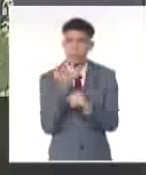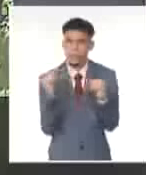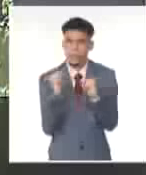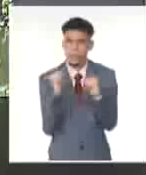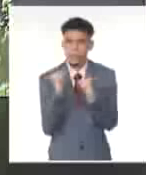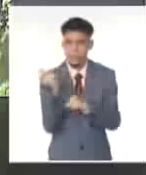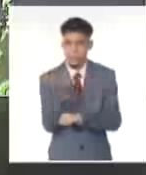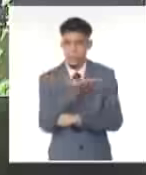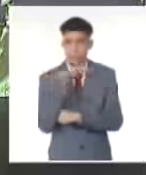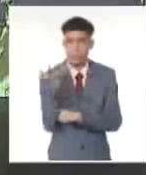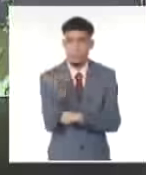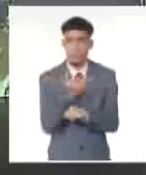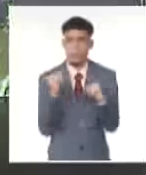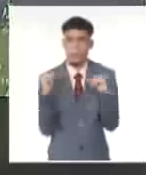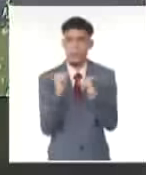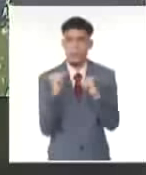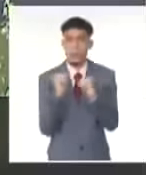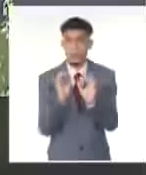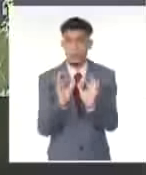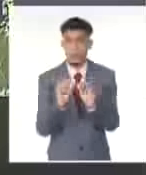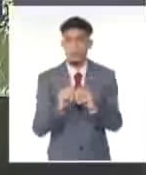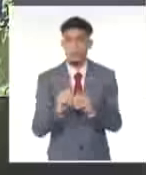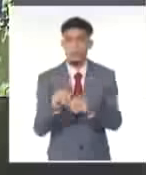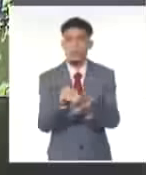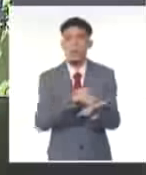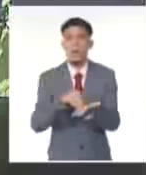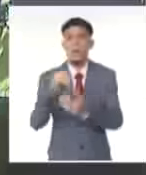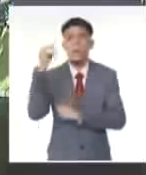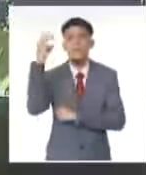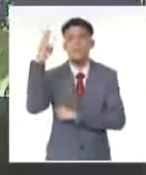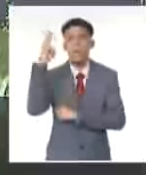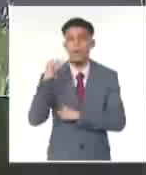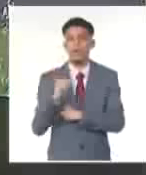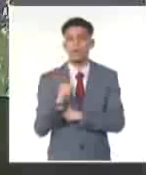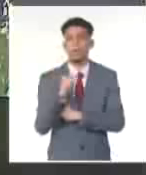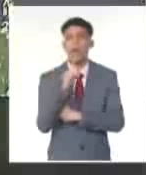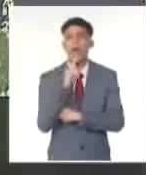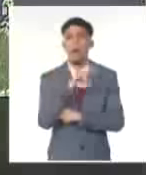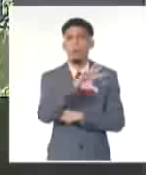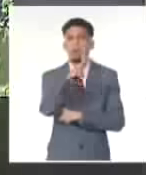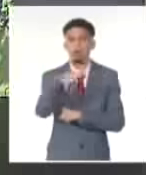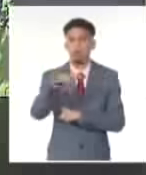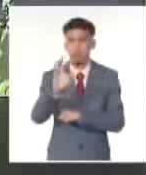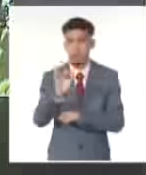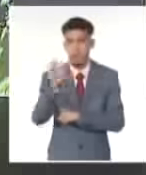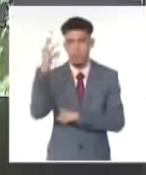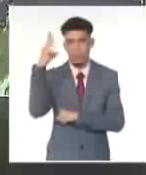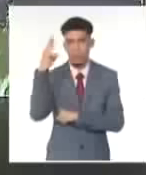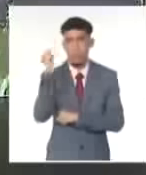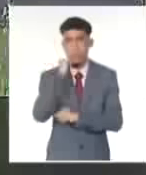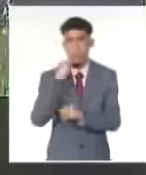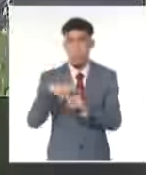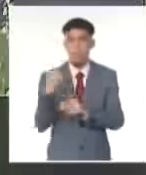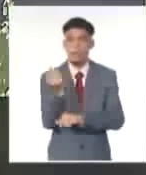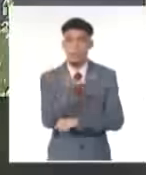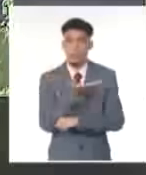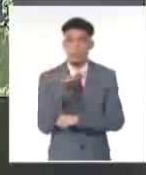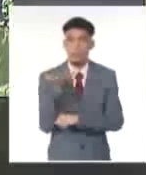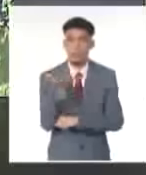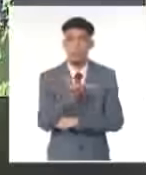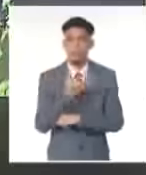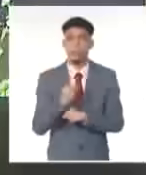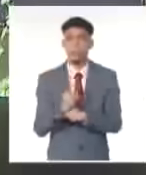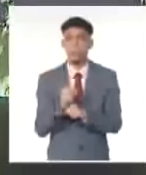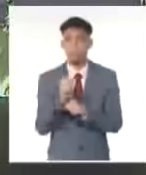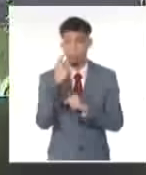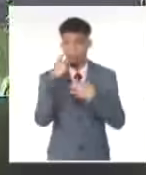está sobre el Golfo de México, sobre el agua cálida, con los vientos del nordeste. Ahora, esos vientos